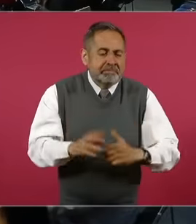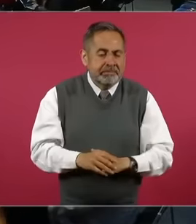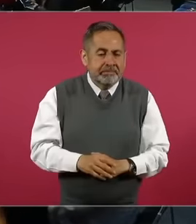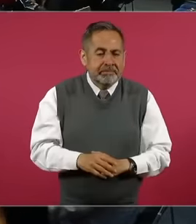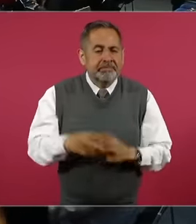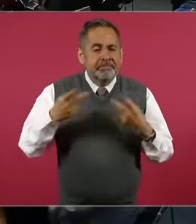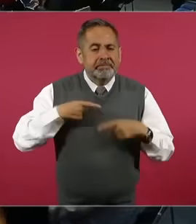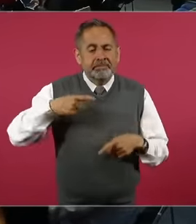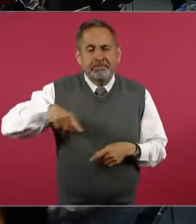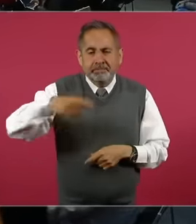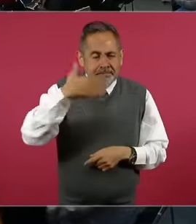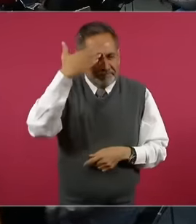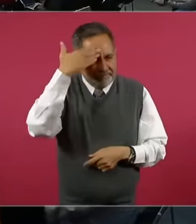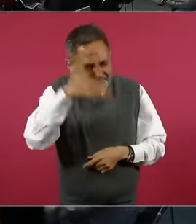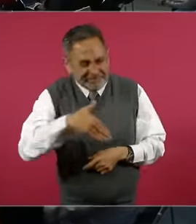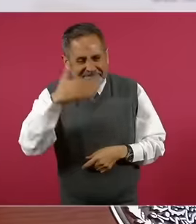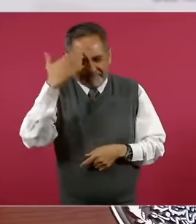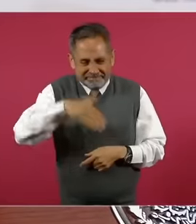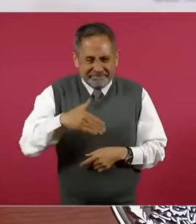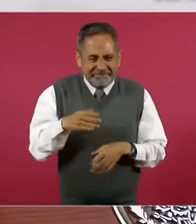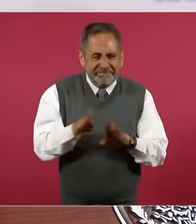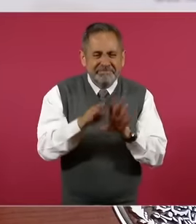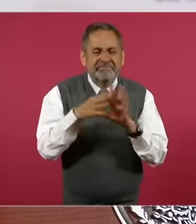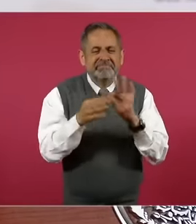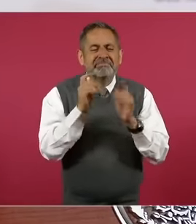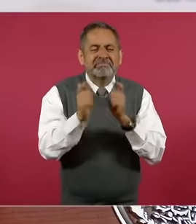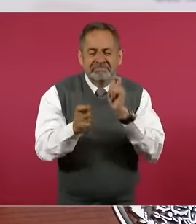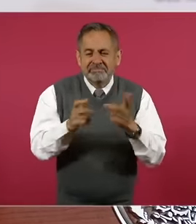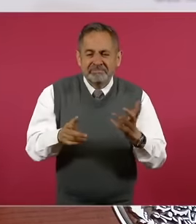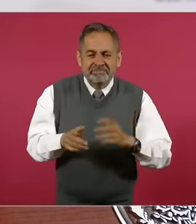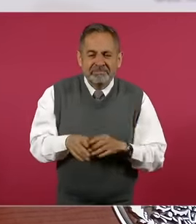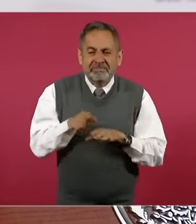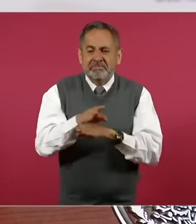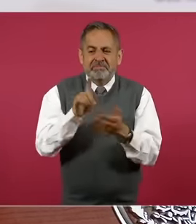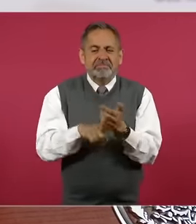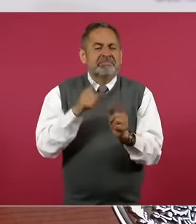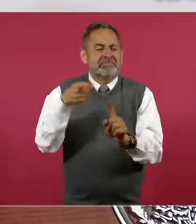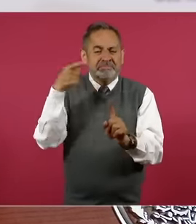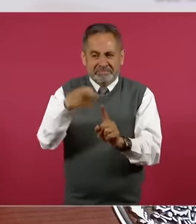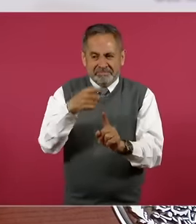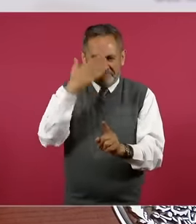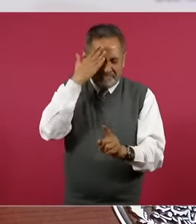La gente sabe bien de qué se trata